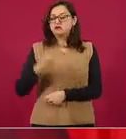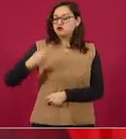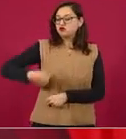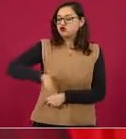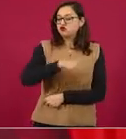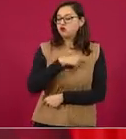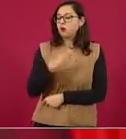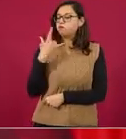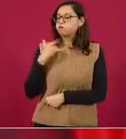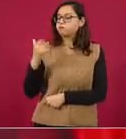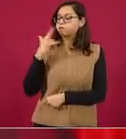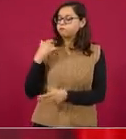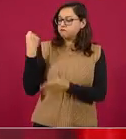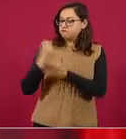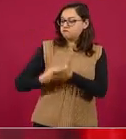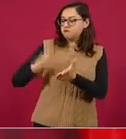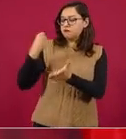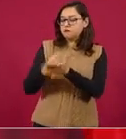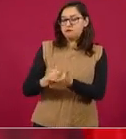un cambio,